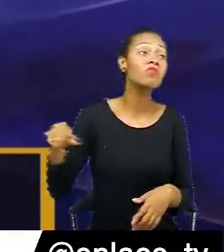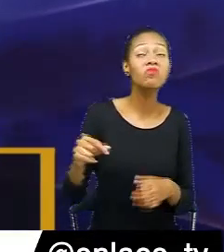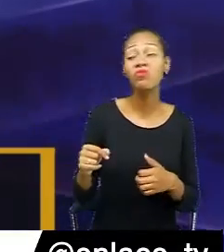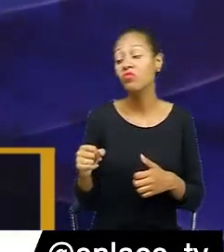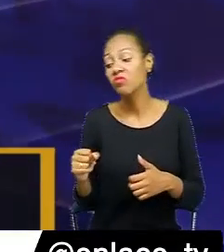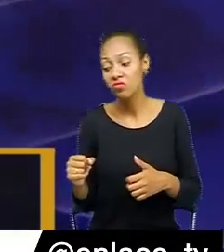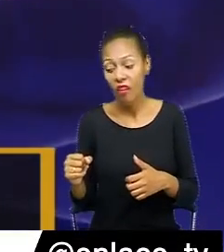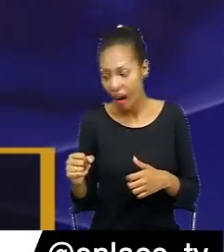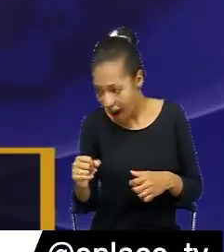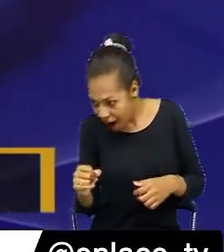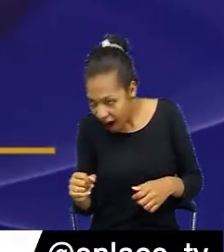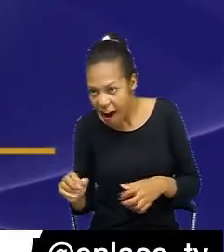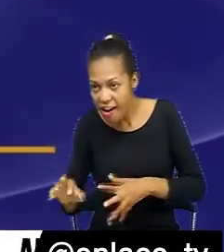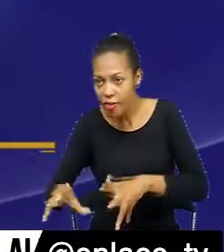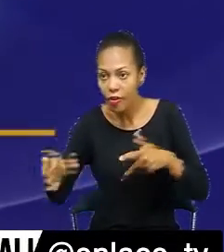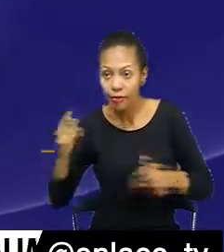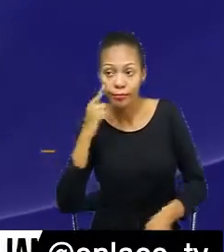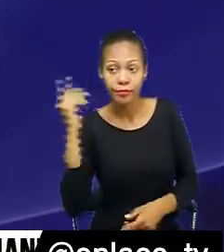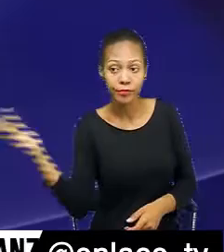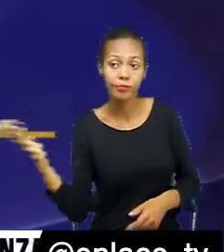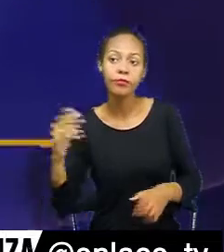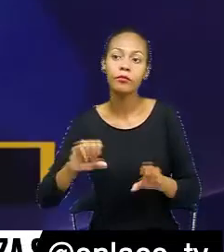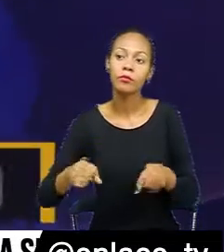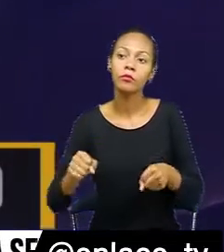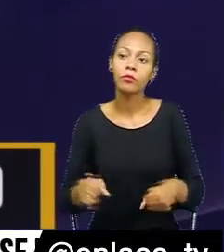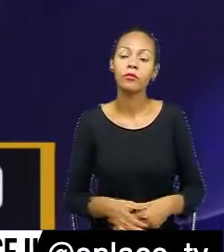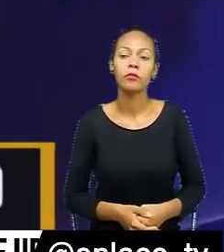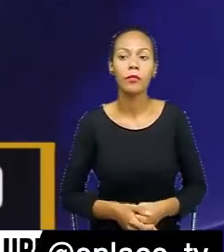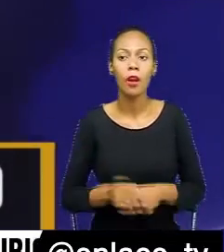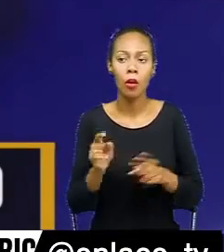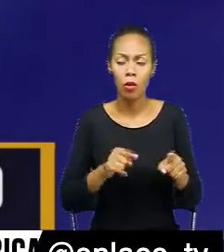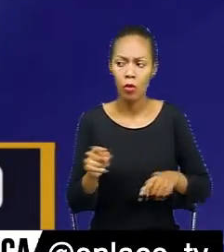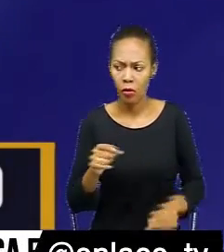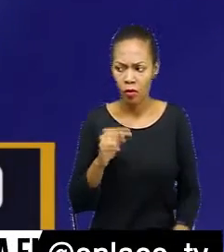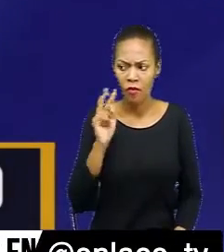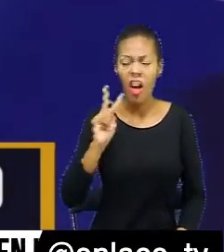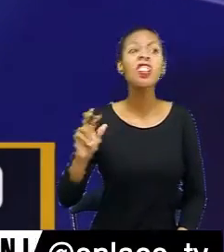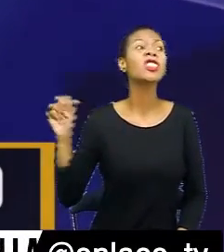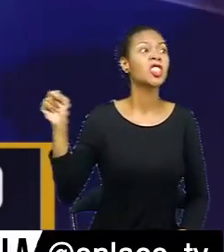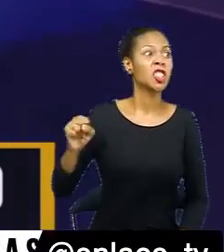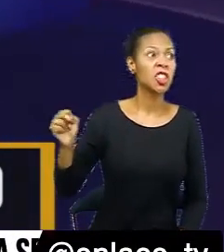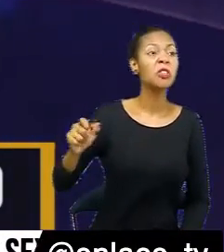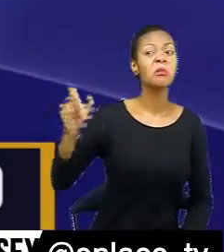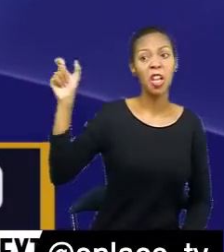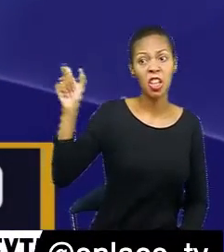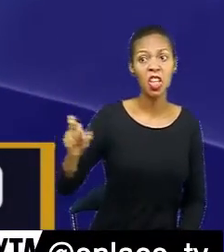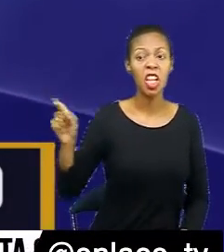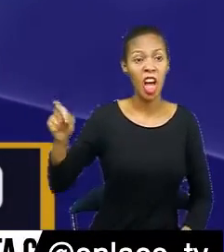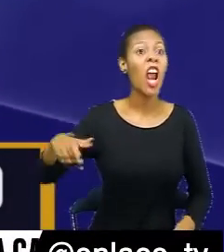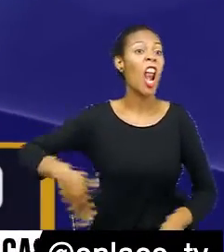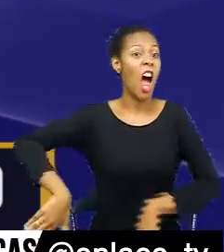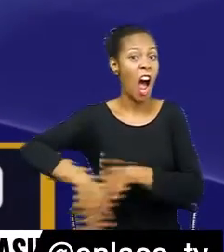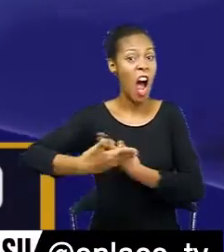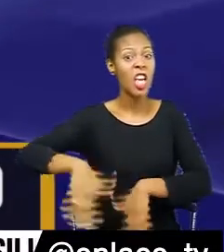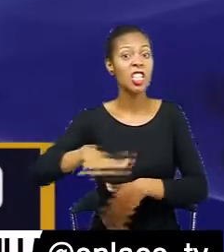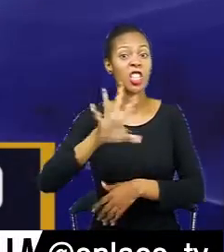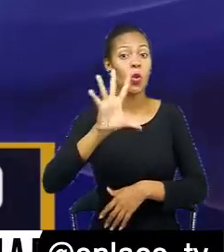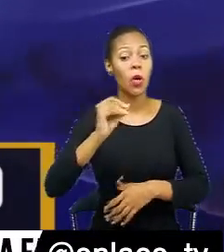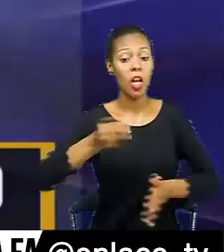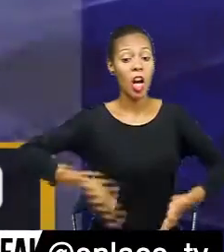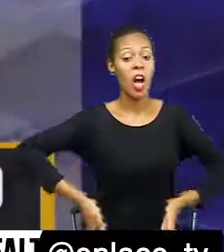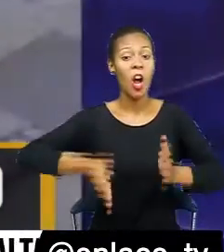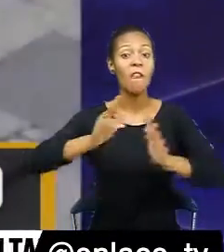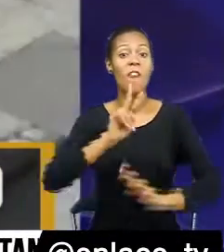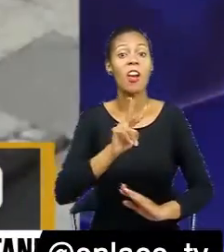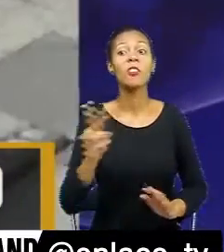placas QYM65B que, según testigos, el habitante de calle habría retirado de la calle 50 con carrera 22. Al parecer,